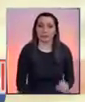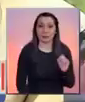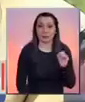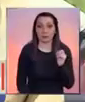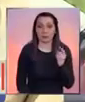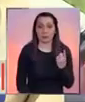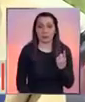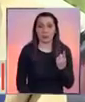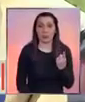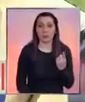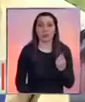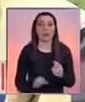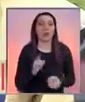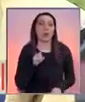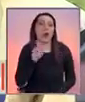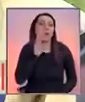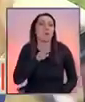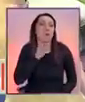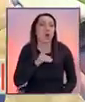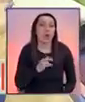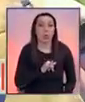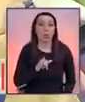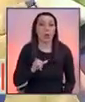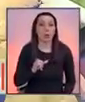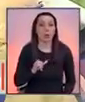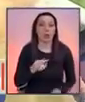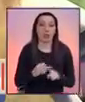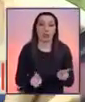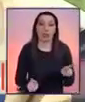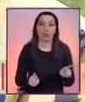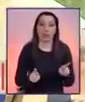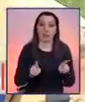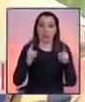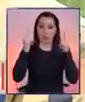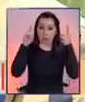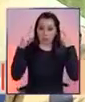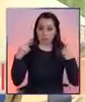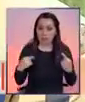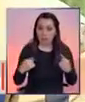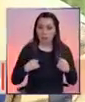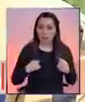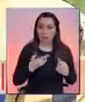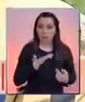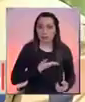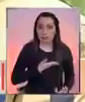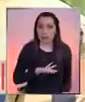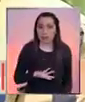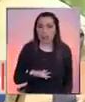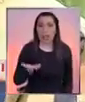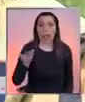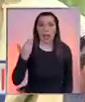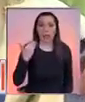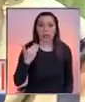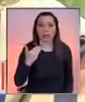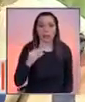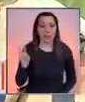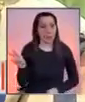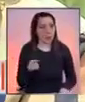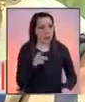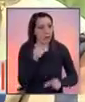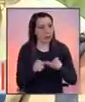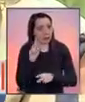por ser morenito, ¿cierto? Y después más diferente pelo, pelo que yo usaba, que se llamaba mucho la